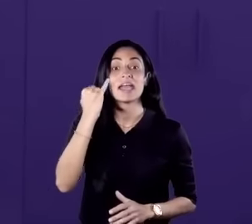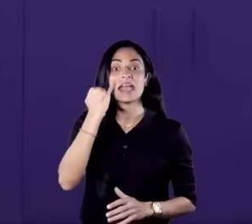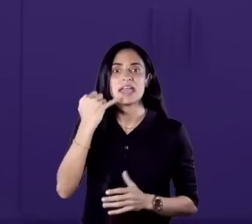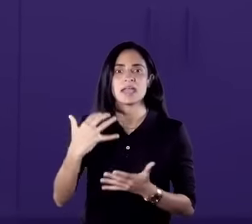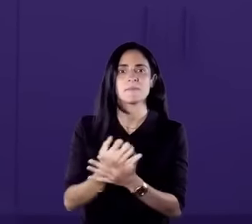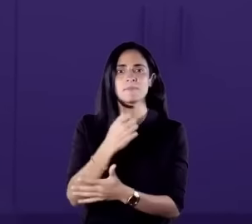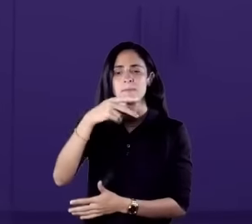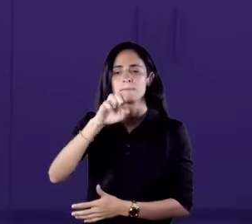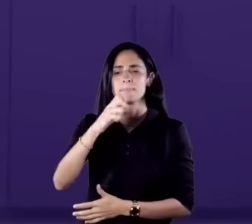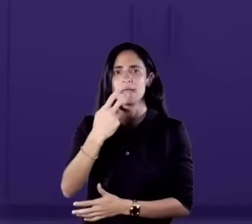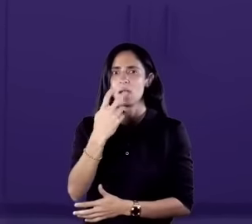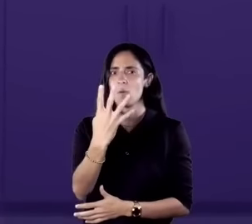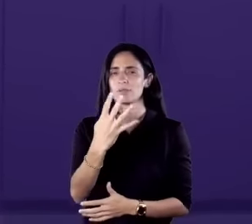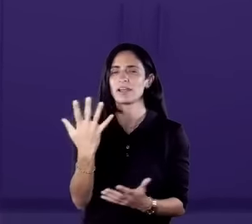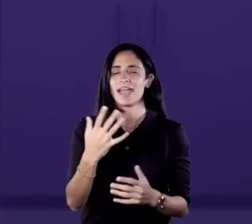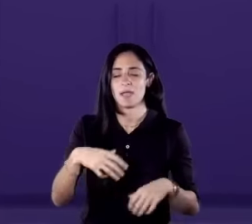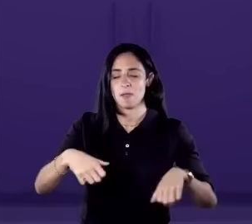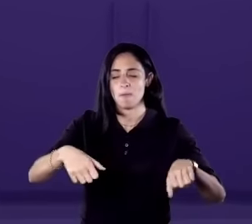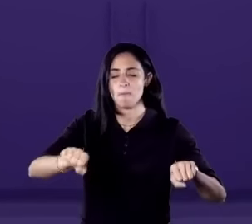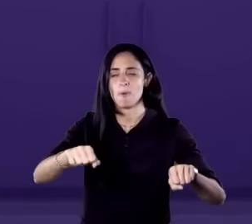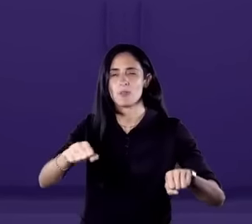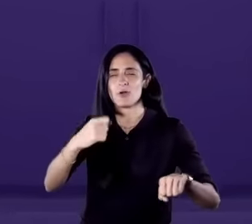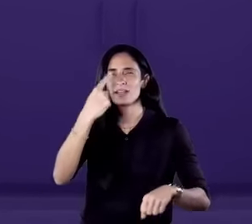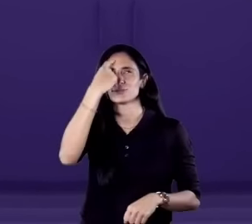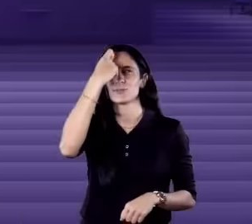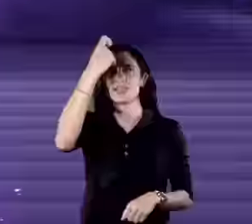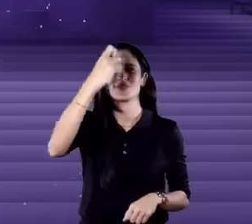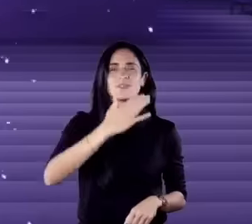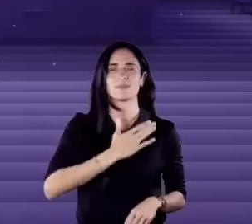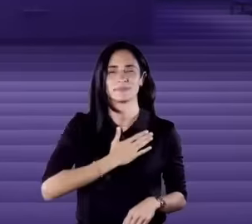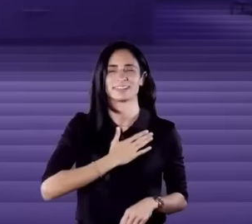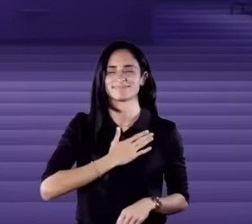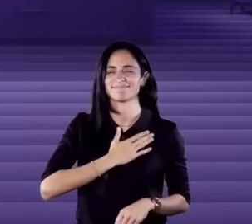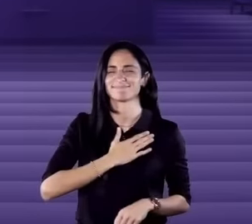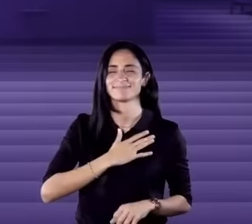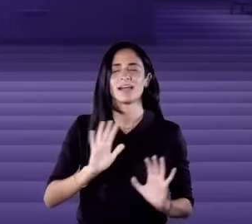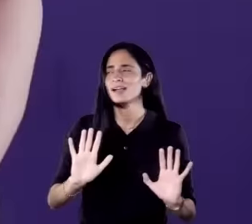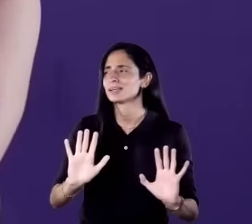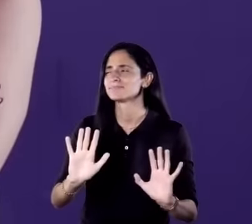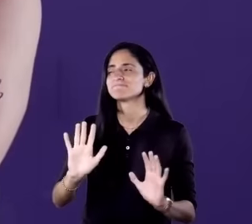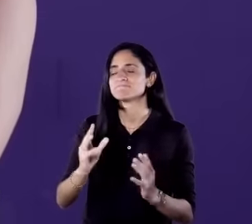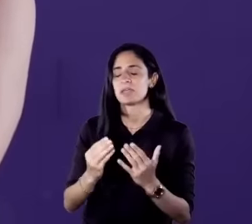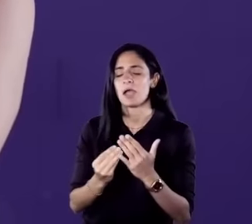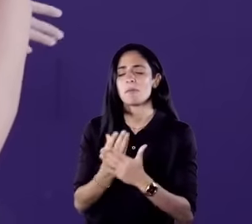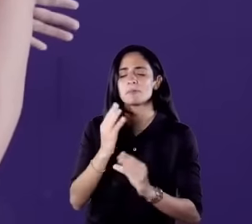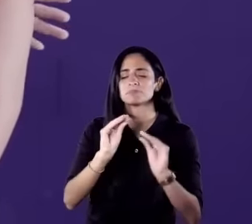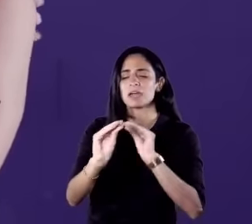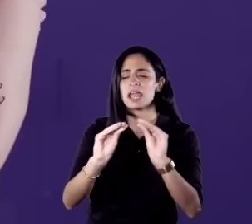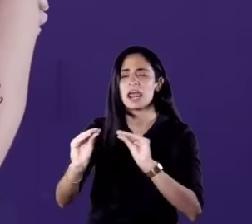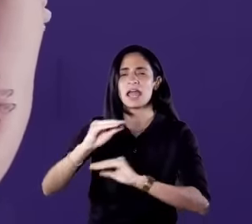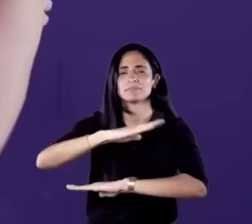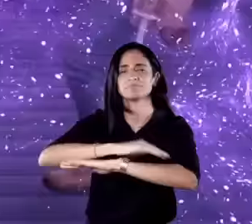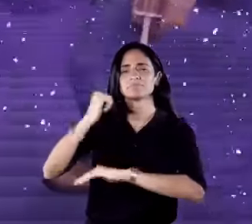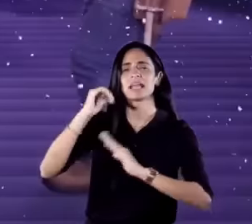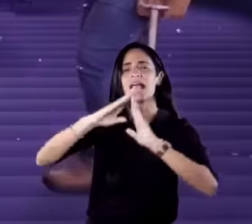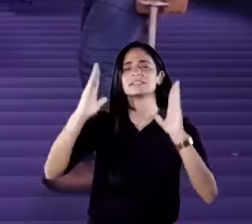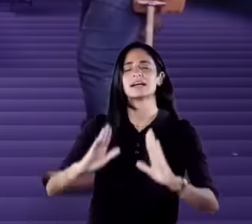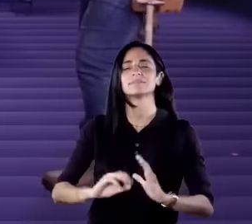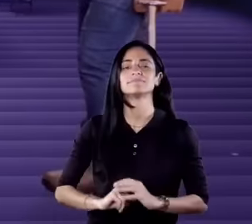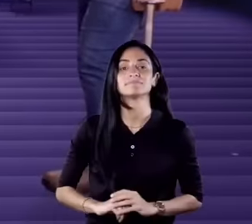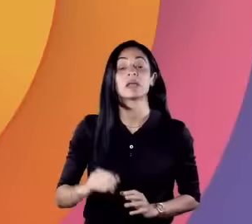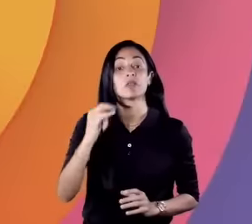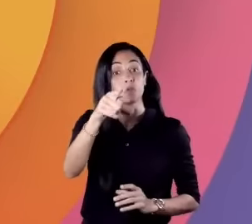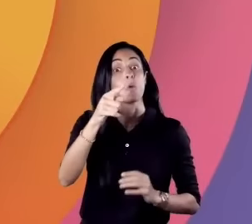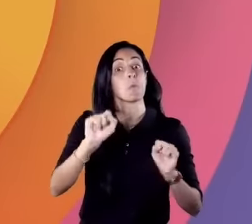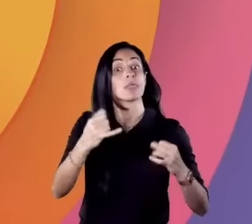en el Pega 4, yo me compraría la motora de mis sueños. O mejor, arreglamos la terraza.